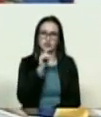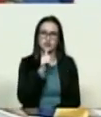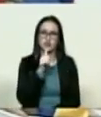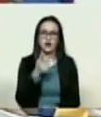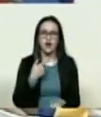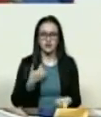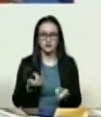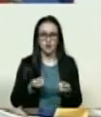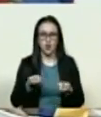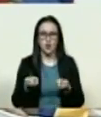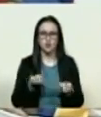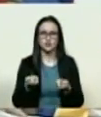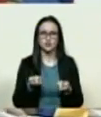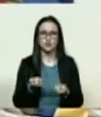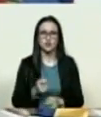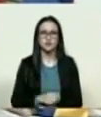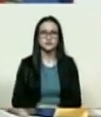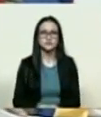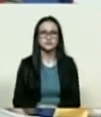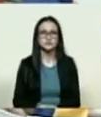el control para esto.